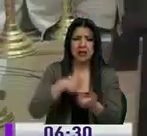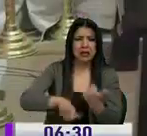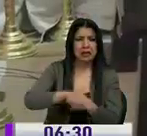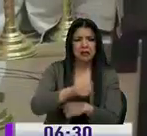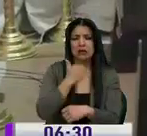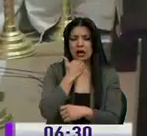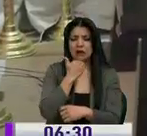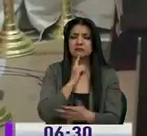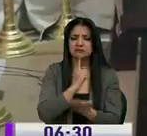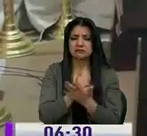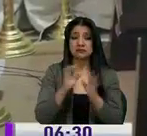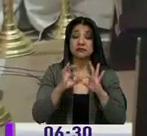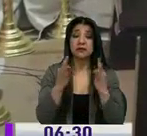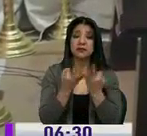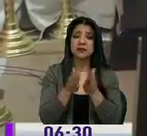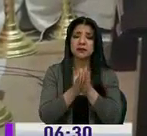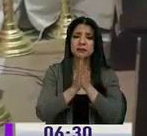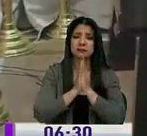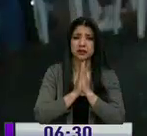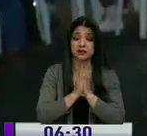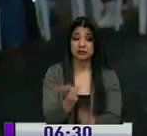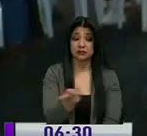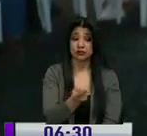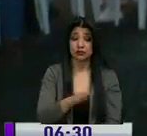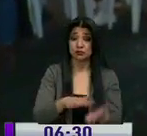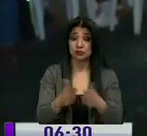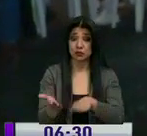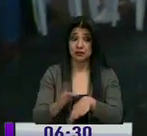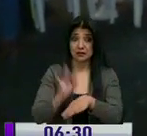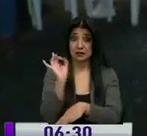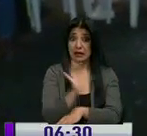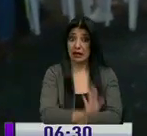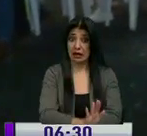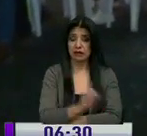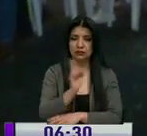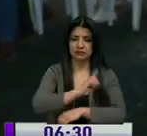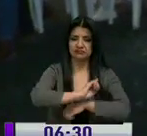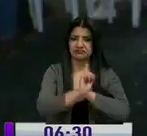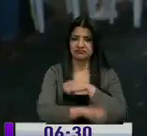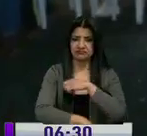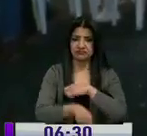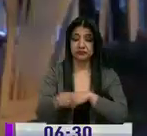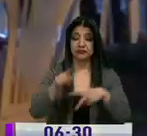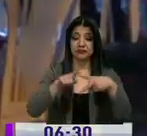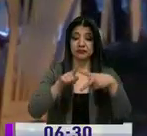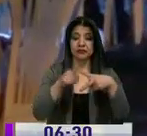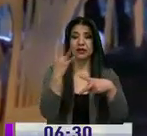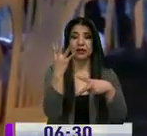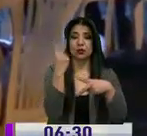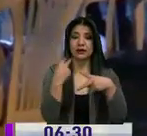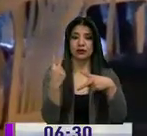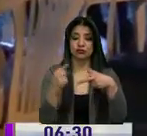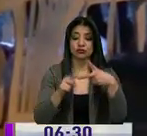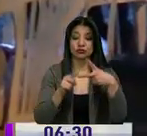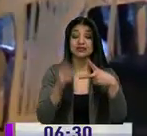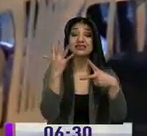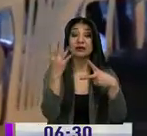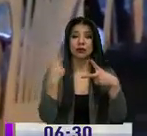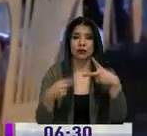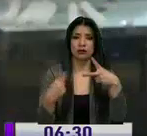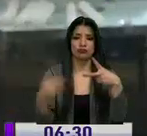los familiares esperan que el doble asesinato no quede impune danielle dejó cuatro y louis cinco hijos menores de edad